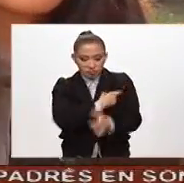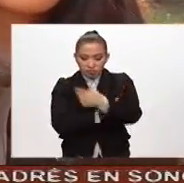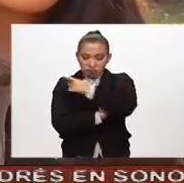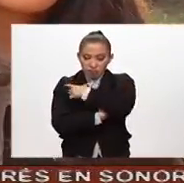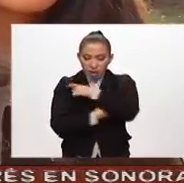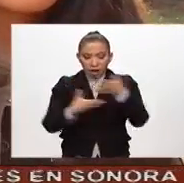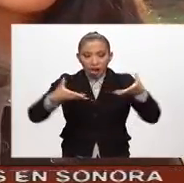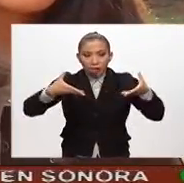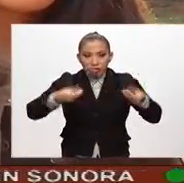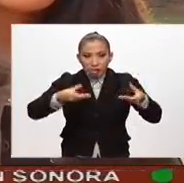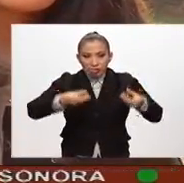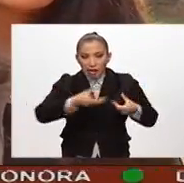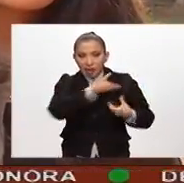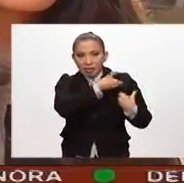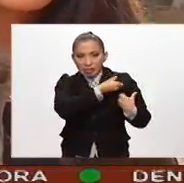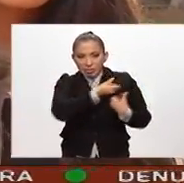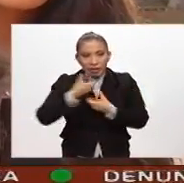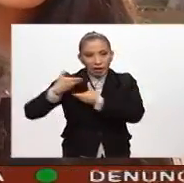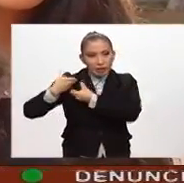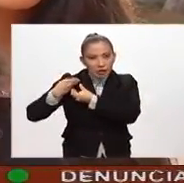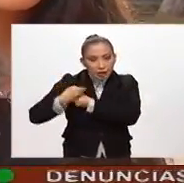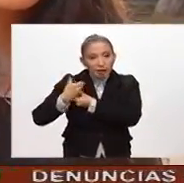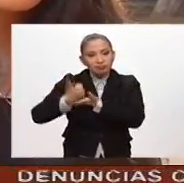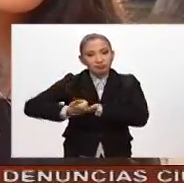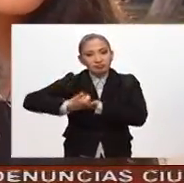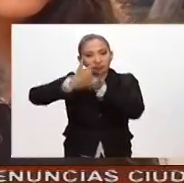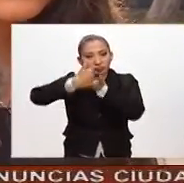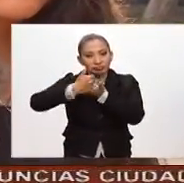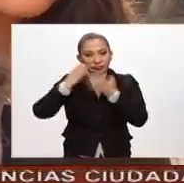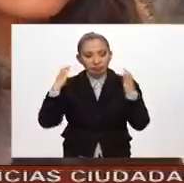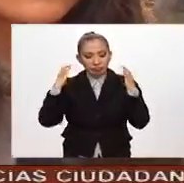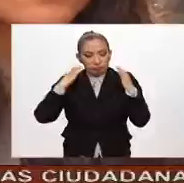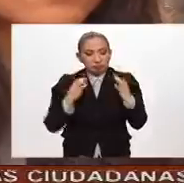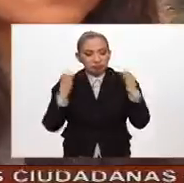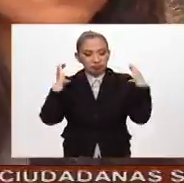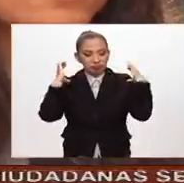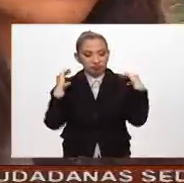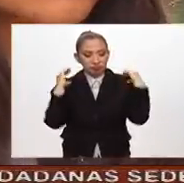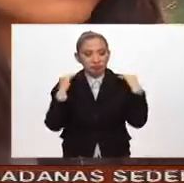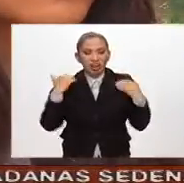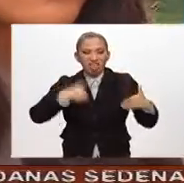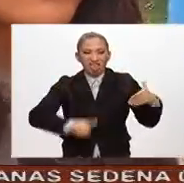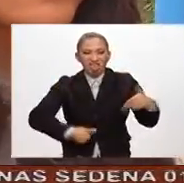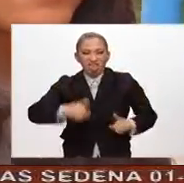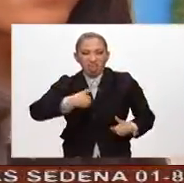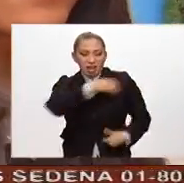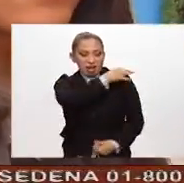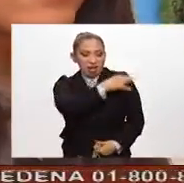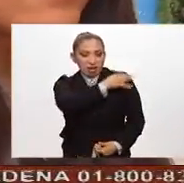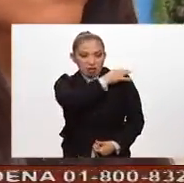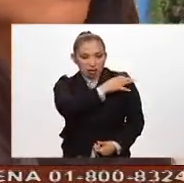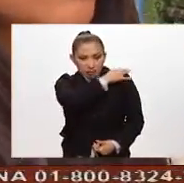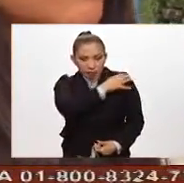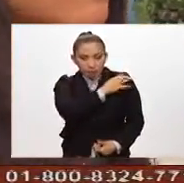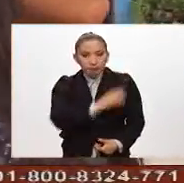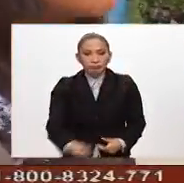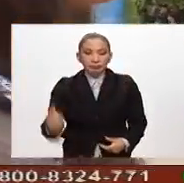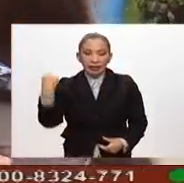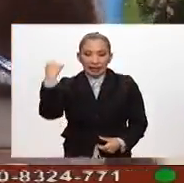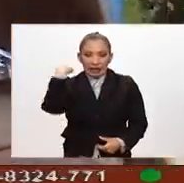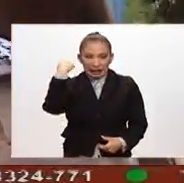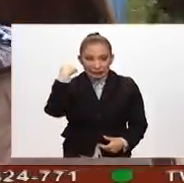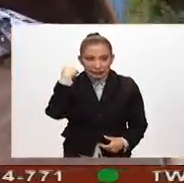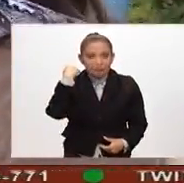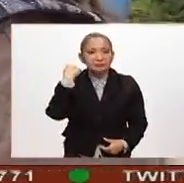un cojinete que permita que cargue el peso más que no moleste en esta zona del hombro. En la parte de